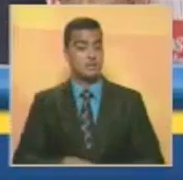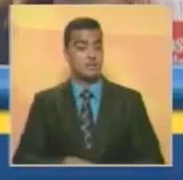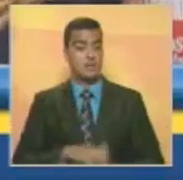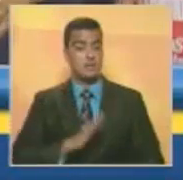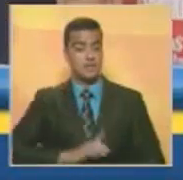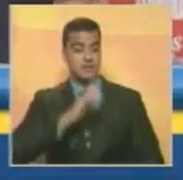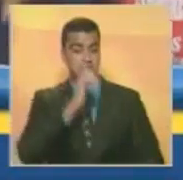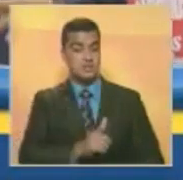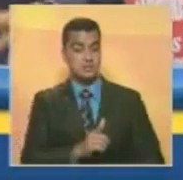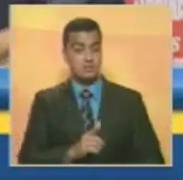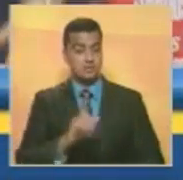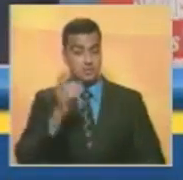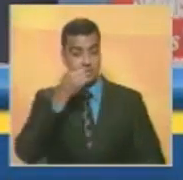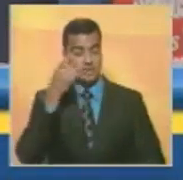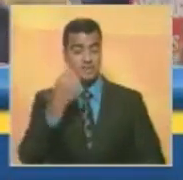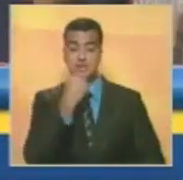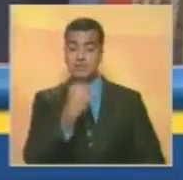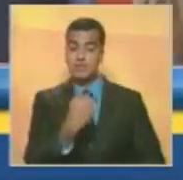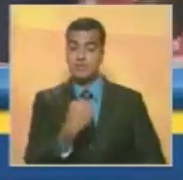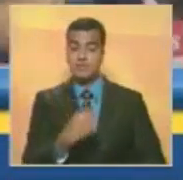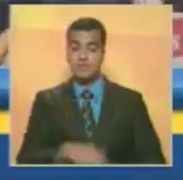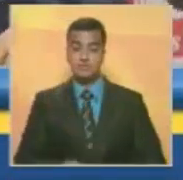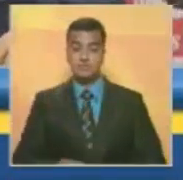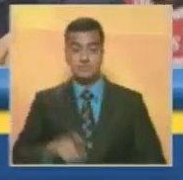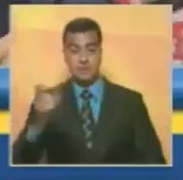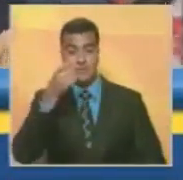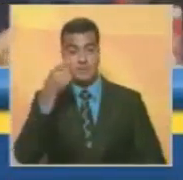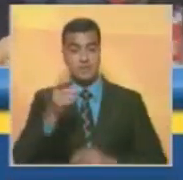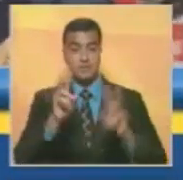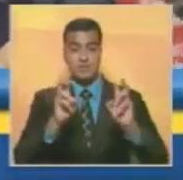ofendiendo la dignidad del pueblo y de la patria toda.